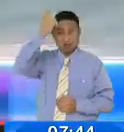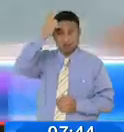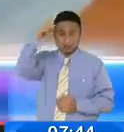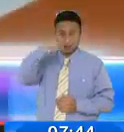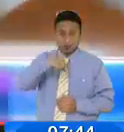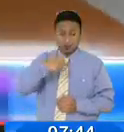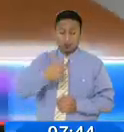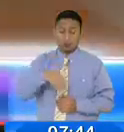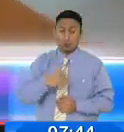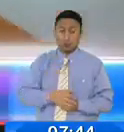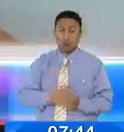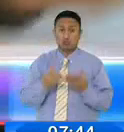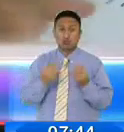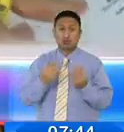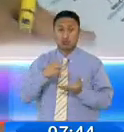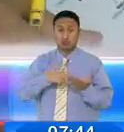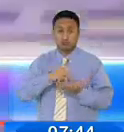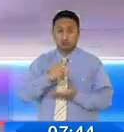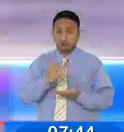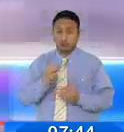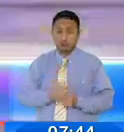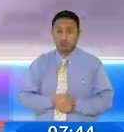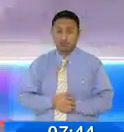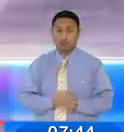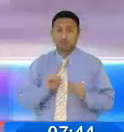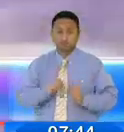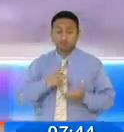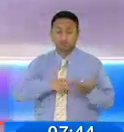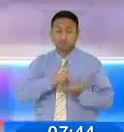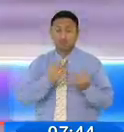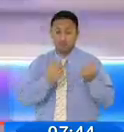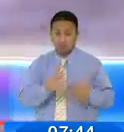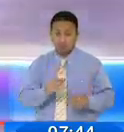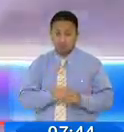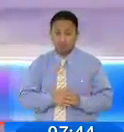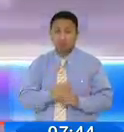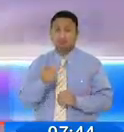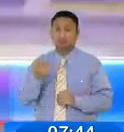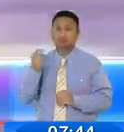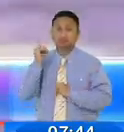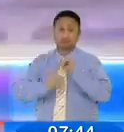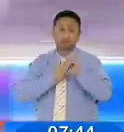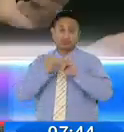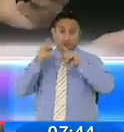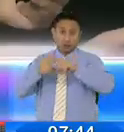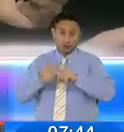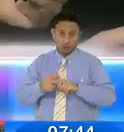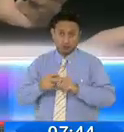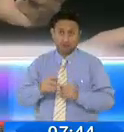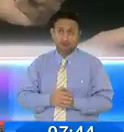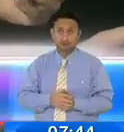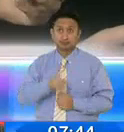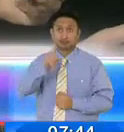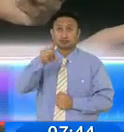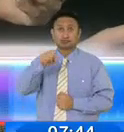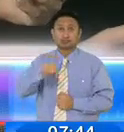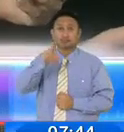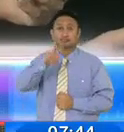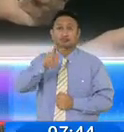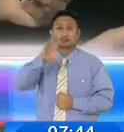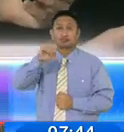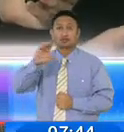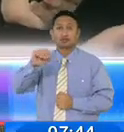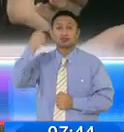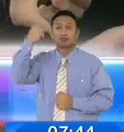autónomos descentralizados, a pesar de haber cancelado un porcentaje producto de préstamos internacionales. Son $1,200 millones que